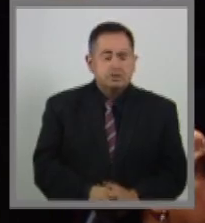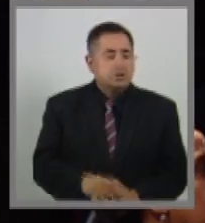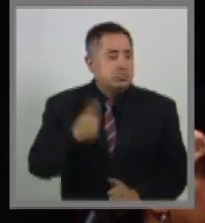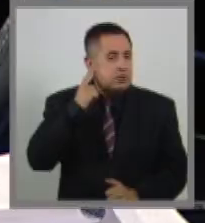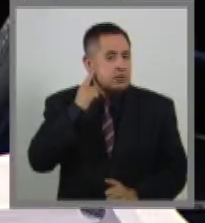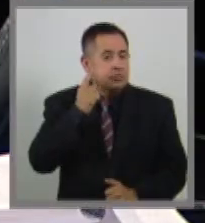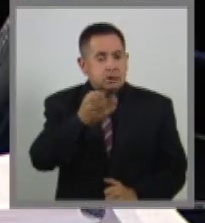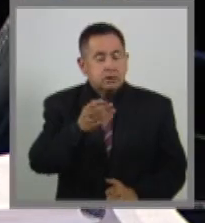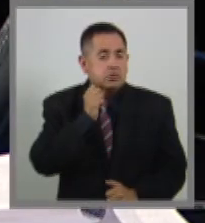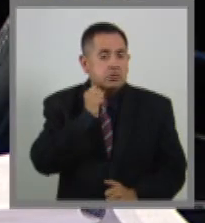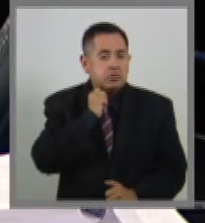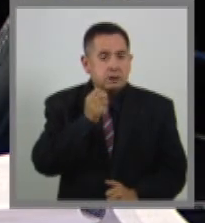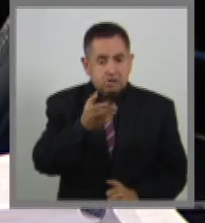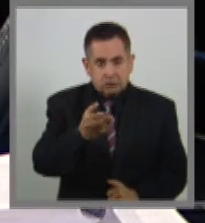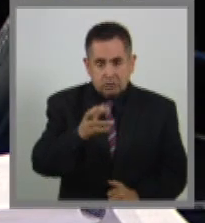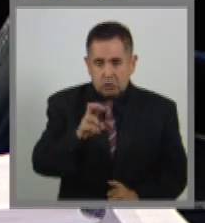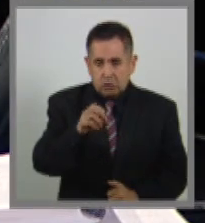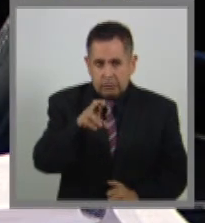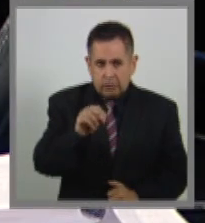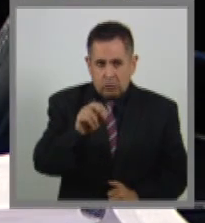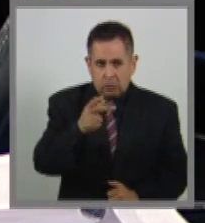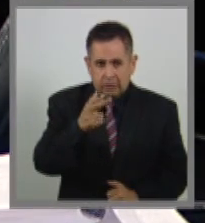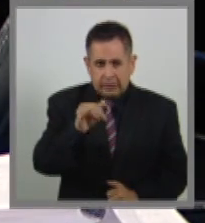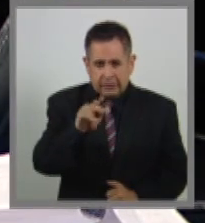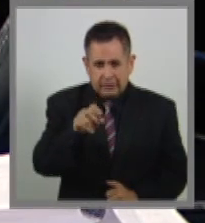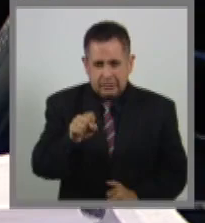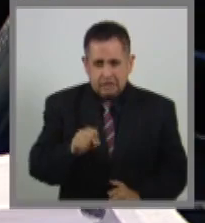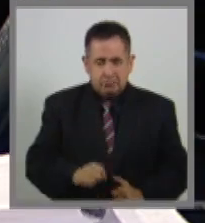Sonido en el escaño del senador Romero Hicks.